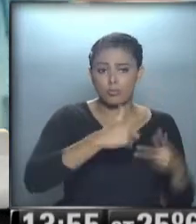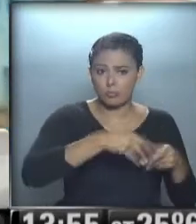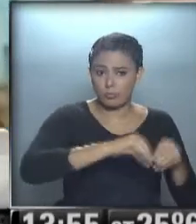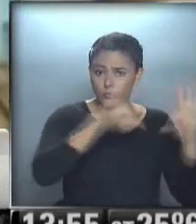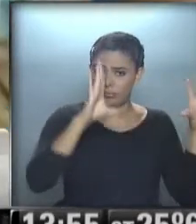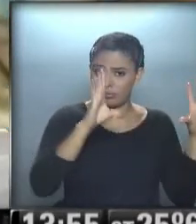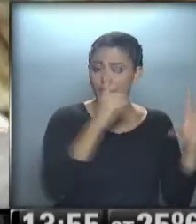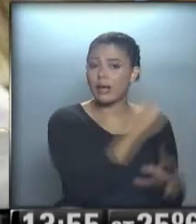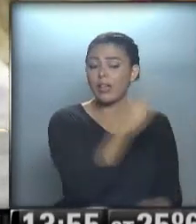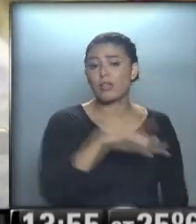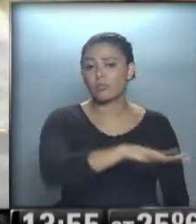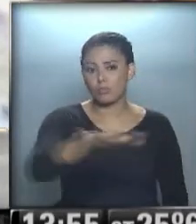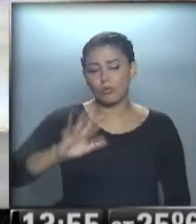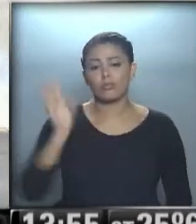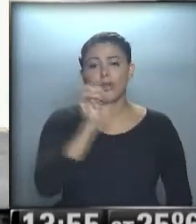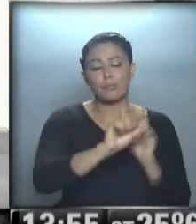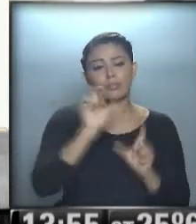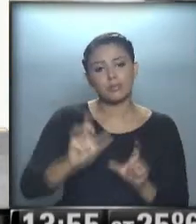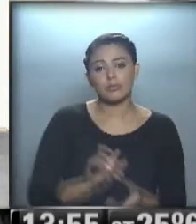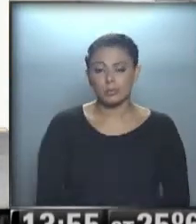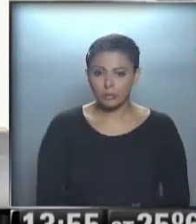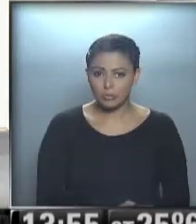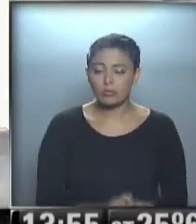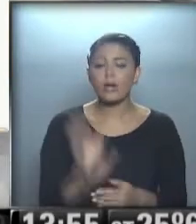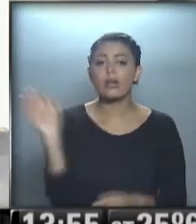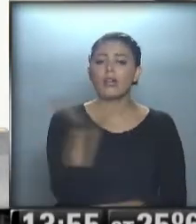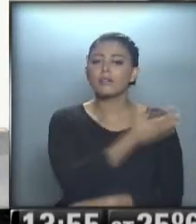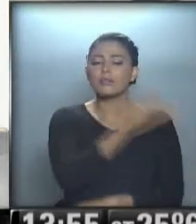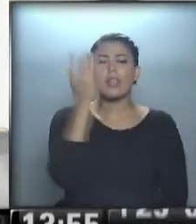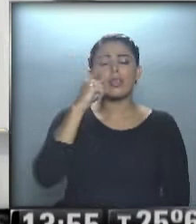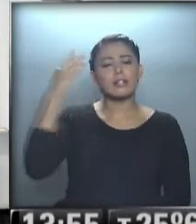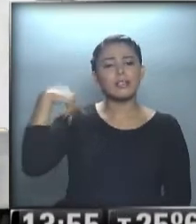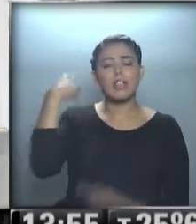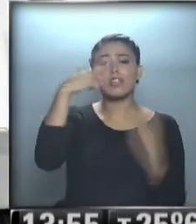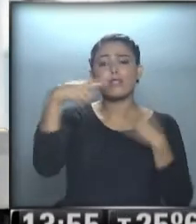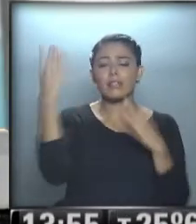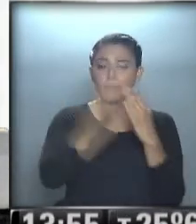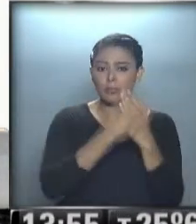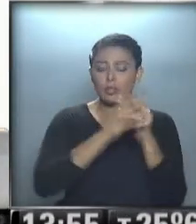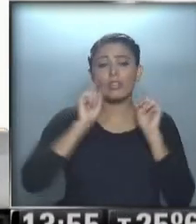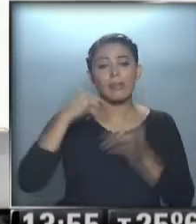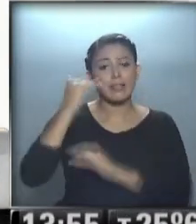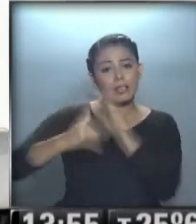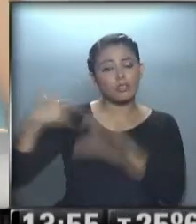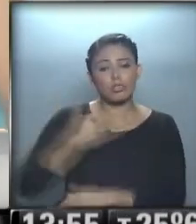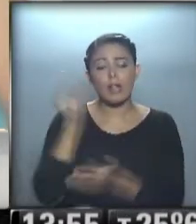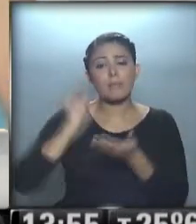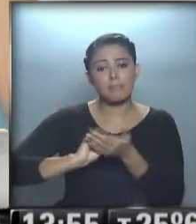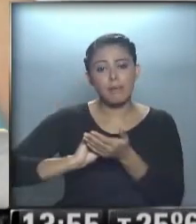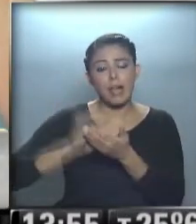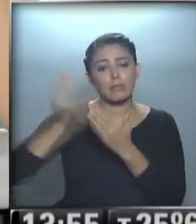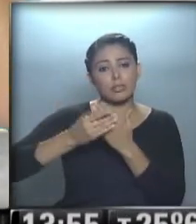fuera restablecido a los usuarios damnificados a lo largo de estos días funcionarios de la cartera también de desarrollo social y de seguridad